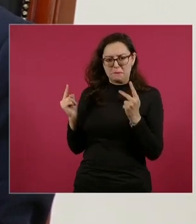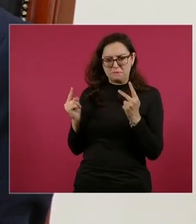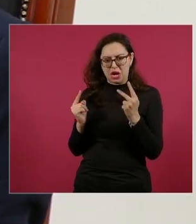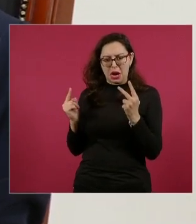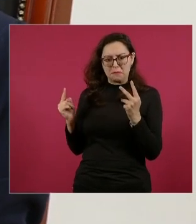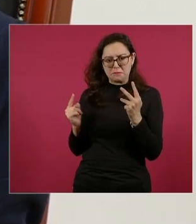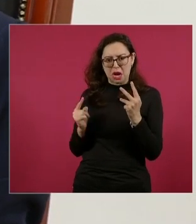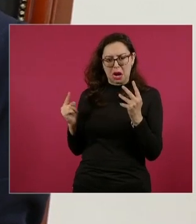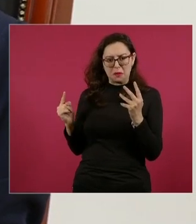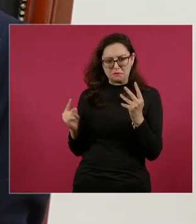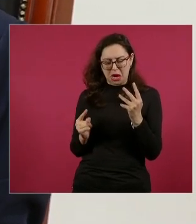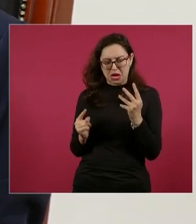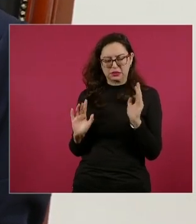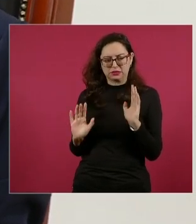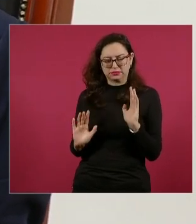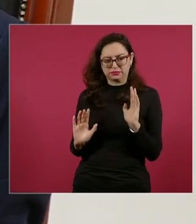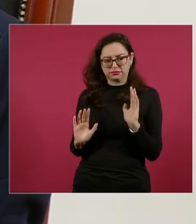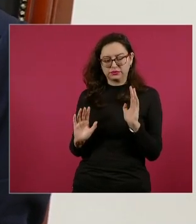que